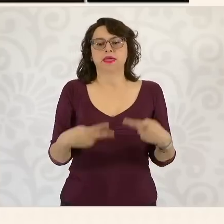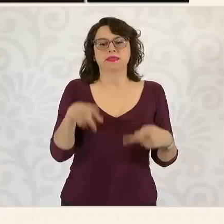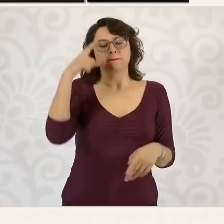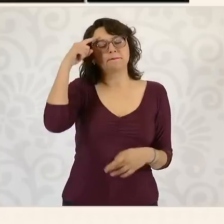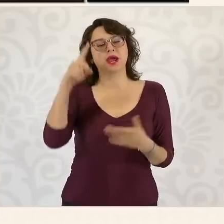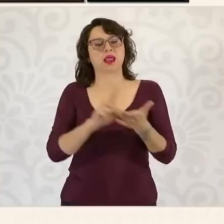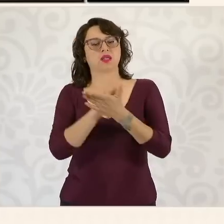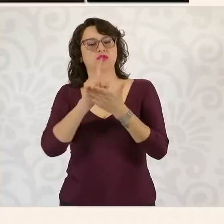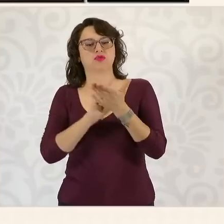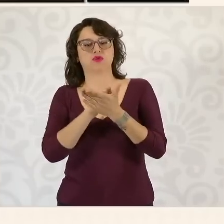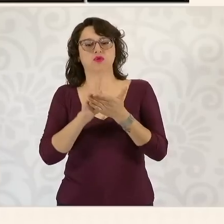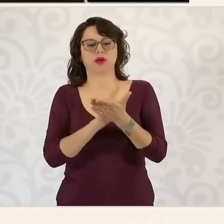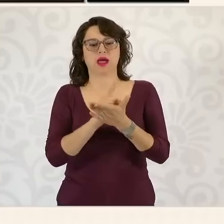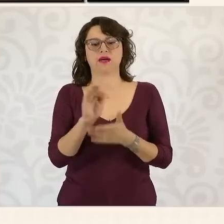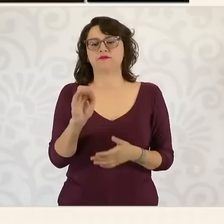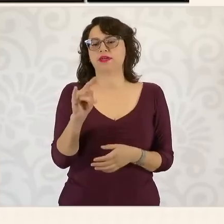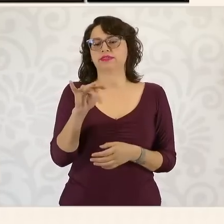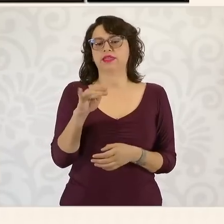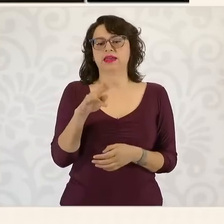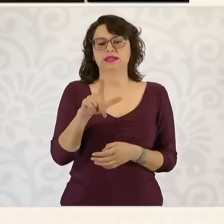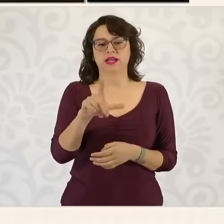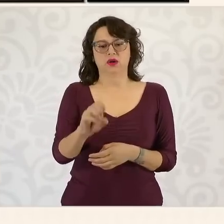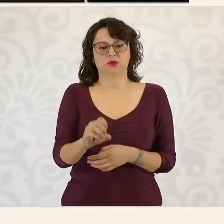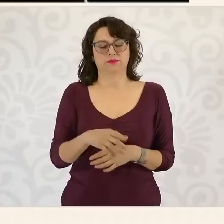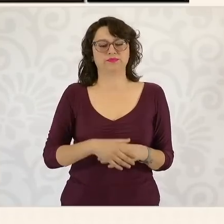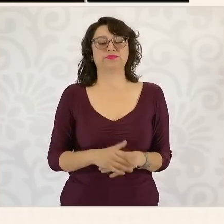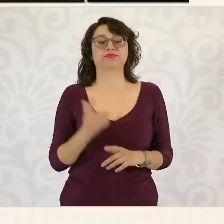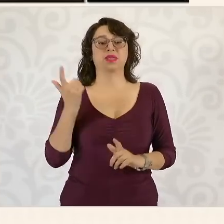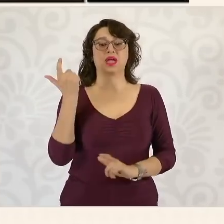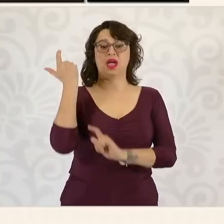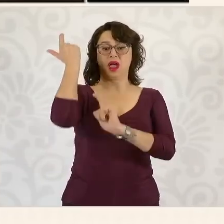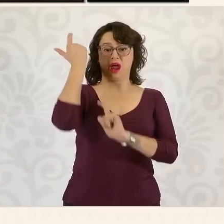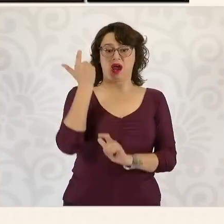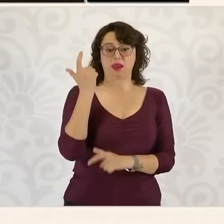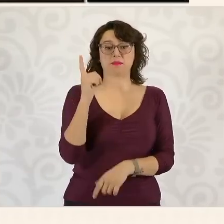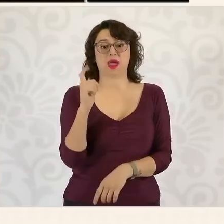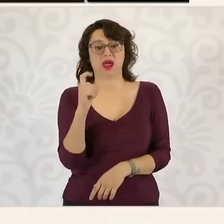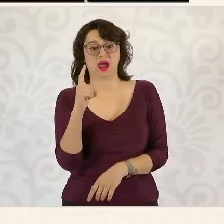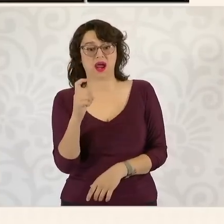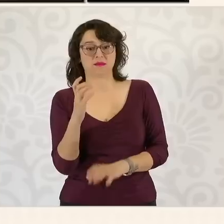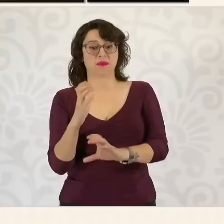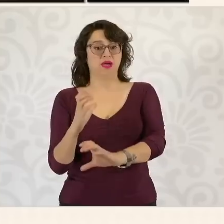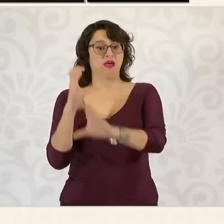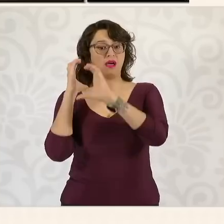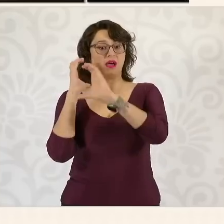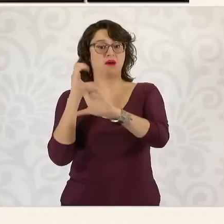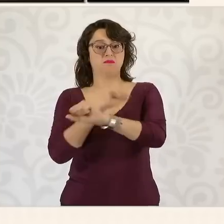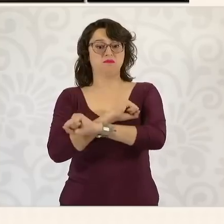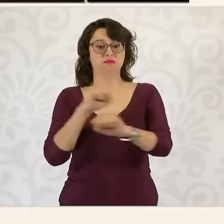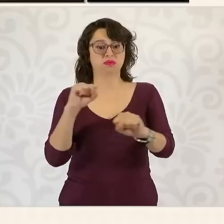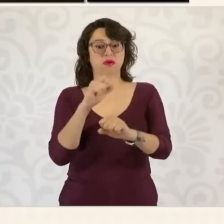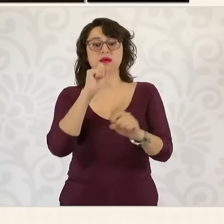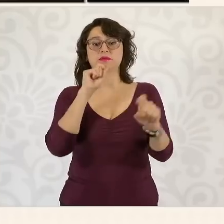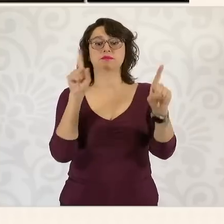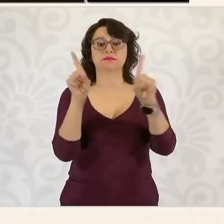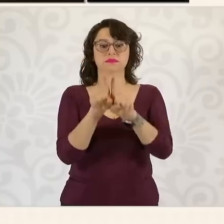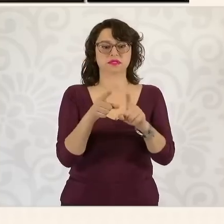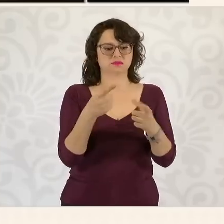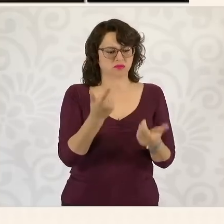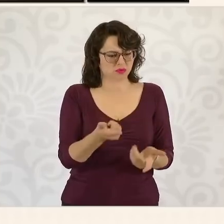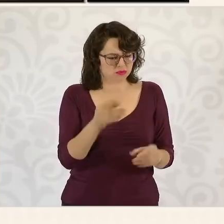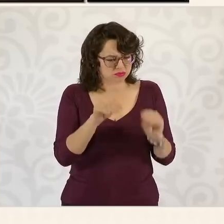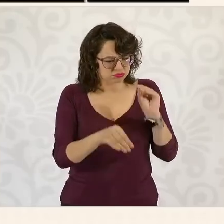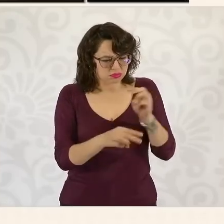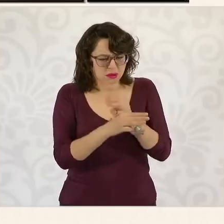pastillas de fentanilo. En esta operación se aseguraron armas largas, cortas, lanzagranadas y material para la elaboración de artefactos explosivos